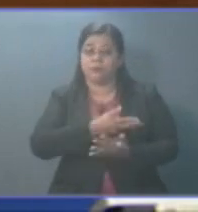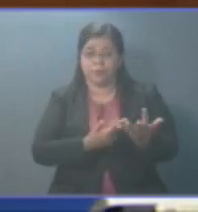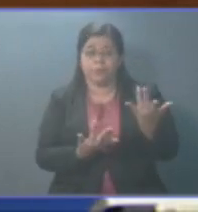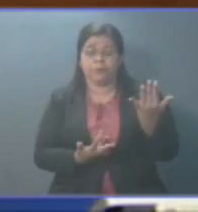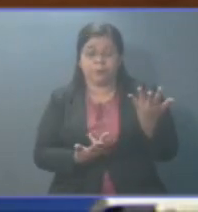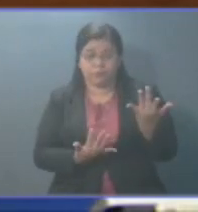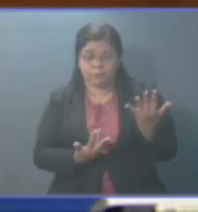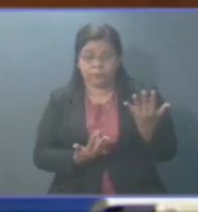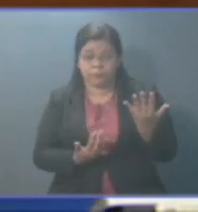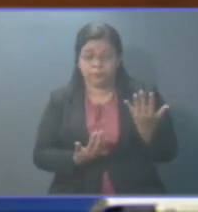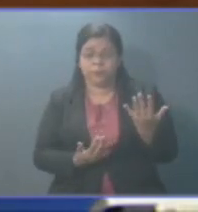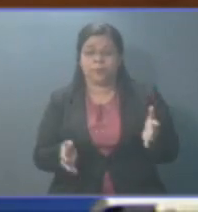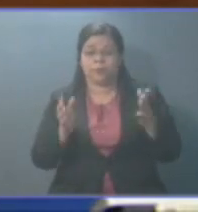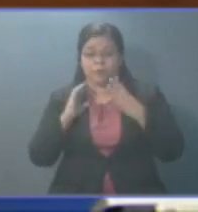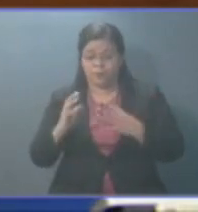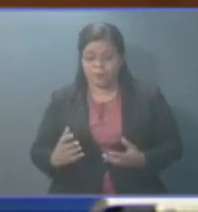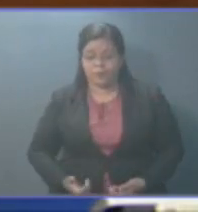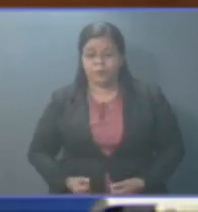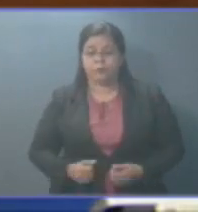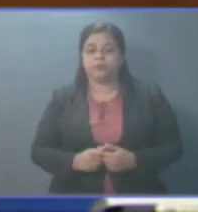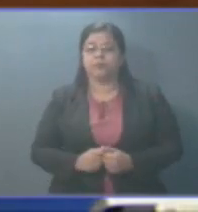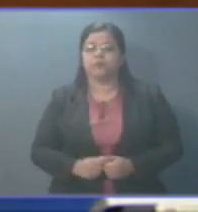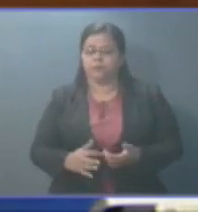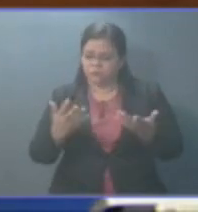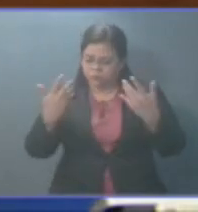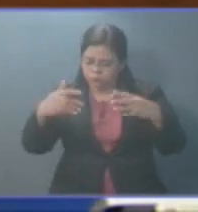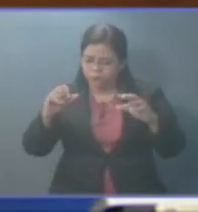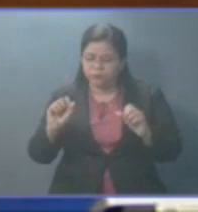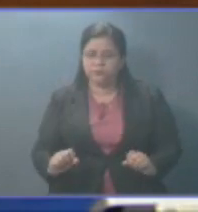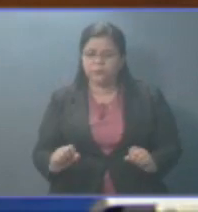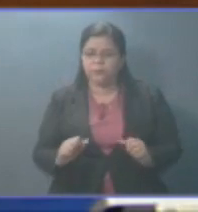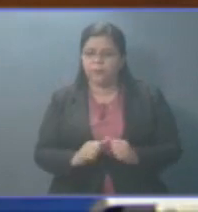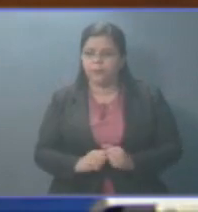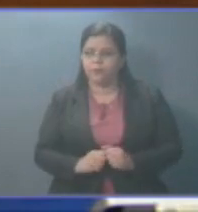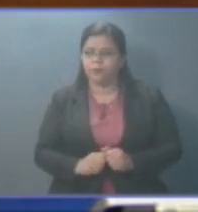estamos a la espera de que el gobierno pueda documentar